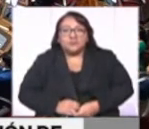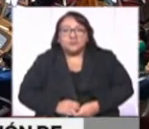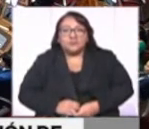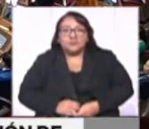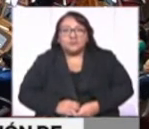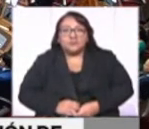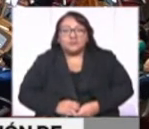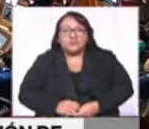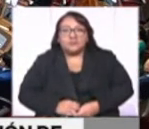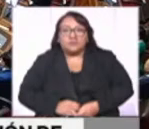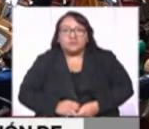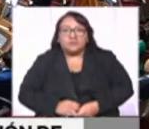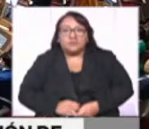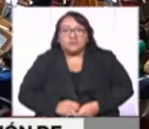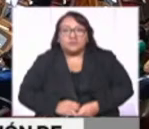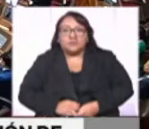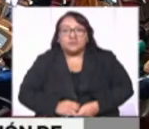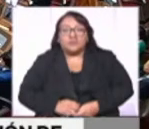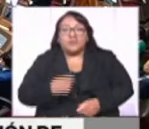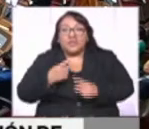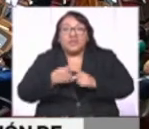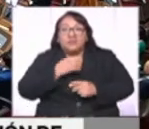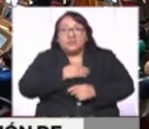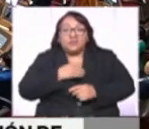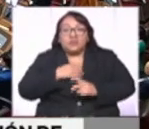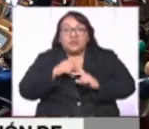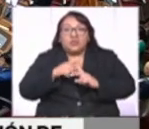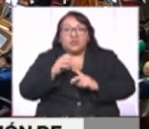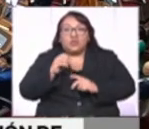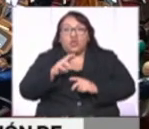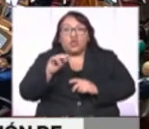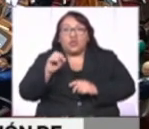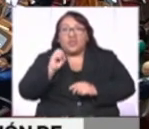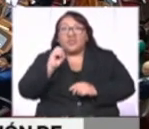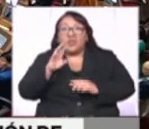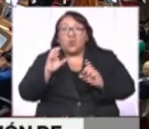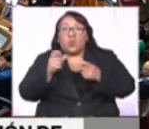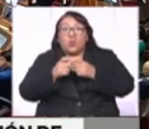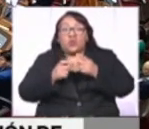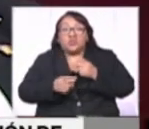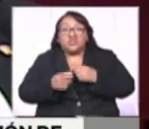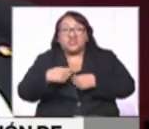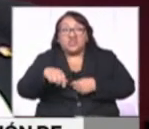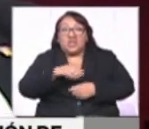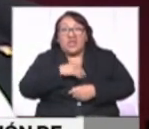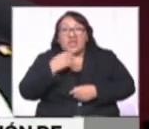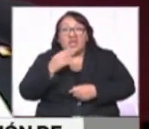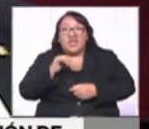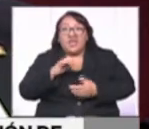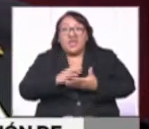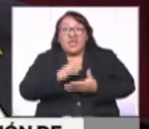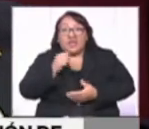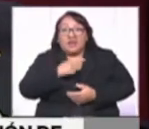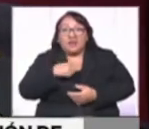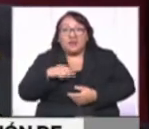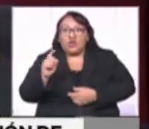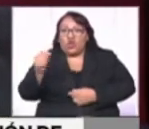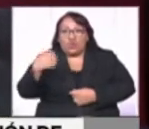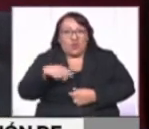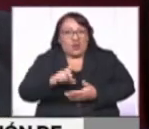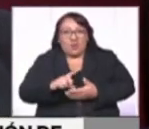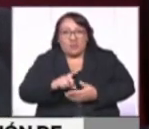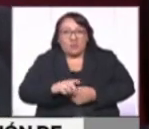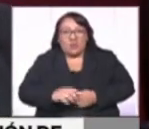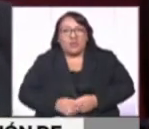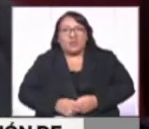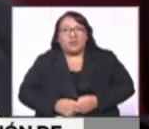el exministro Víctor Torres se comprometió con los 4 congresistas de ICA a no traer a Lima ni a cualquier lugar del